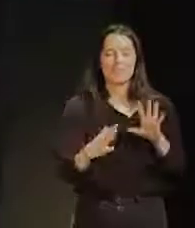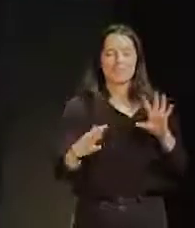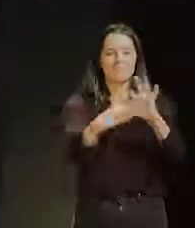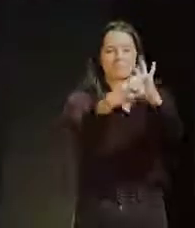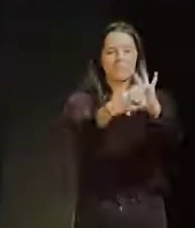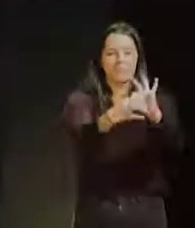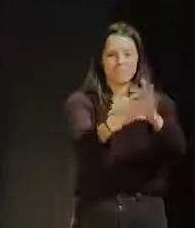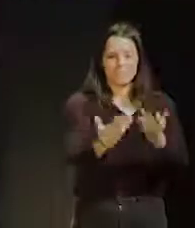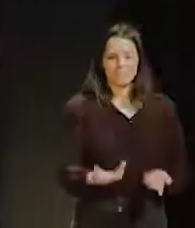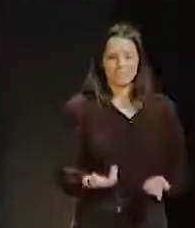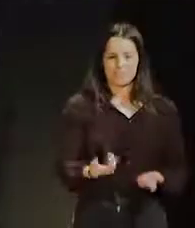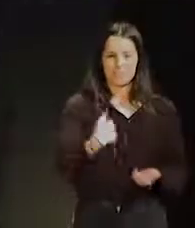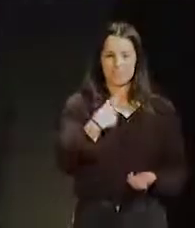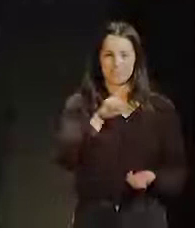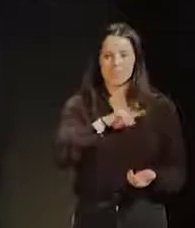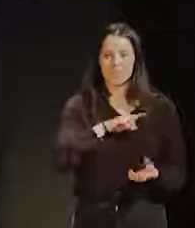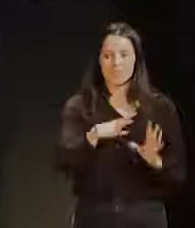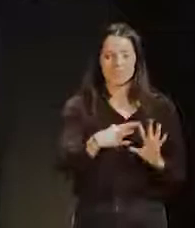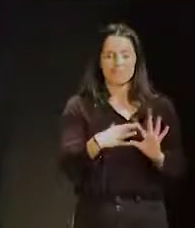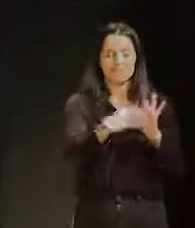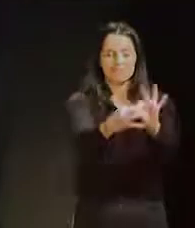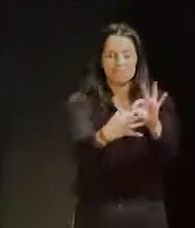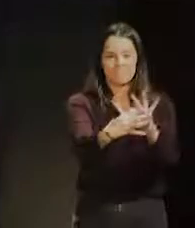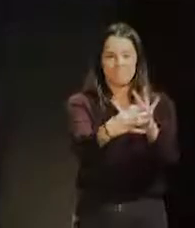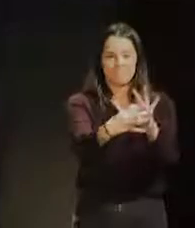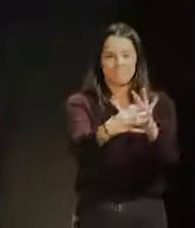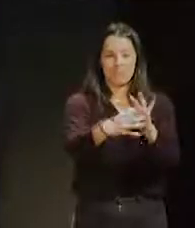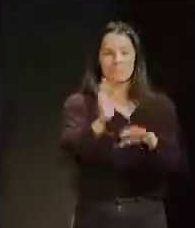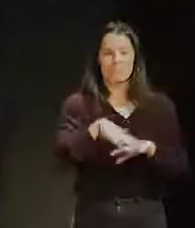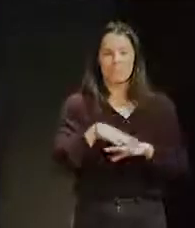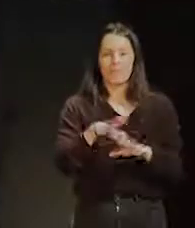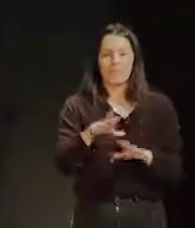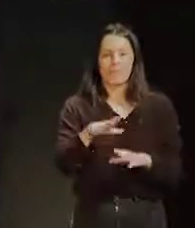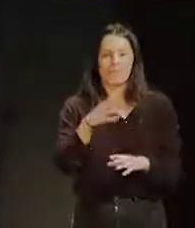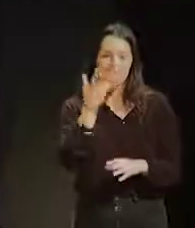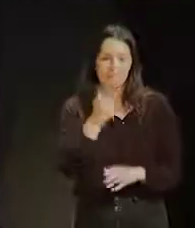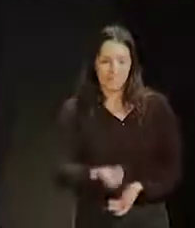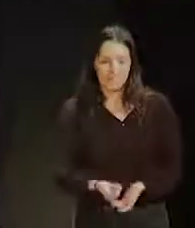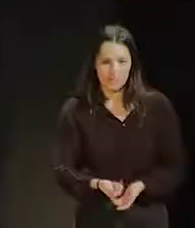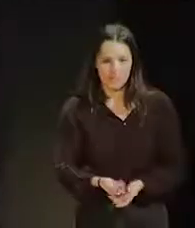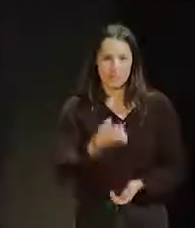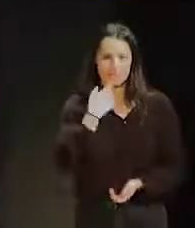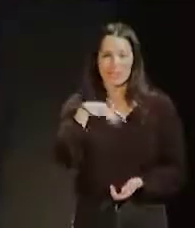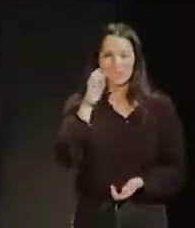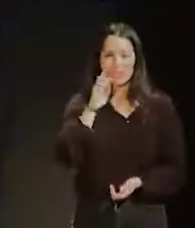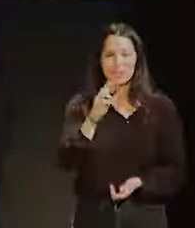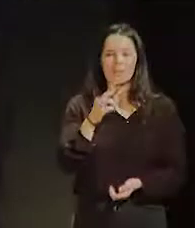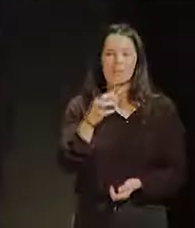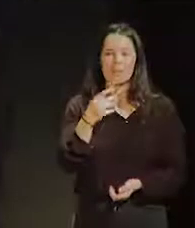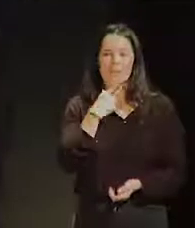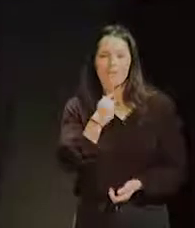que yo necesito de mirar en el arte en general la fragilidad. Si miro la fragilidad, seguro